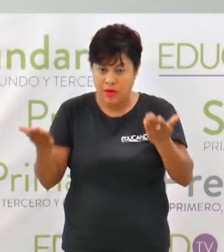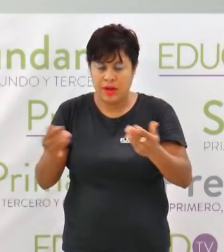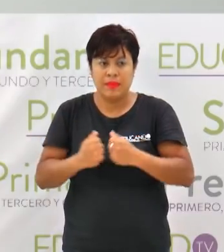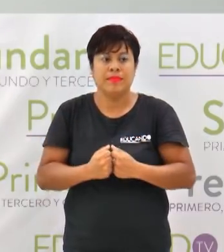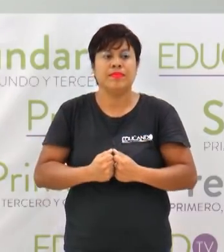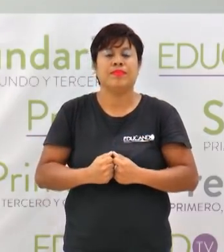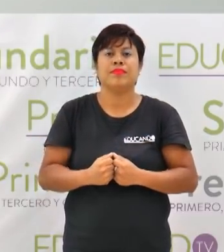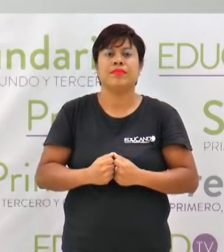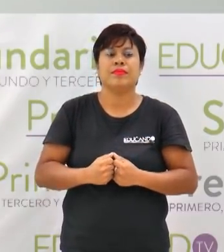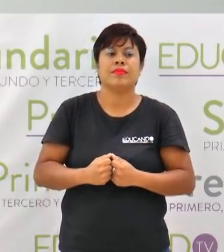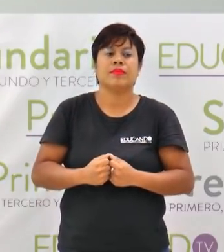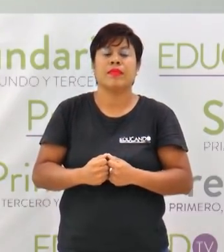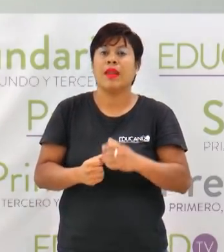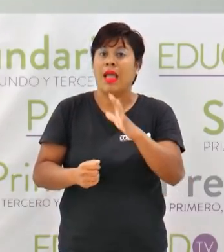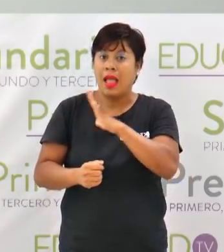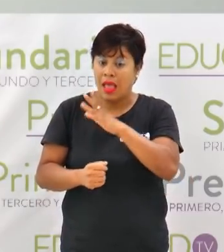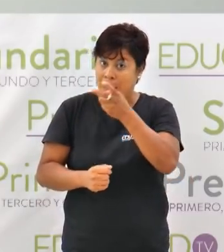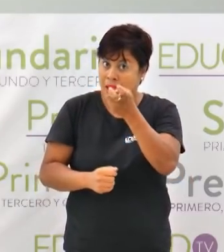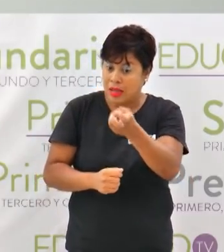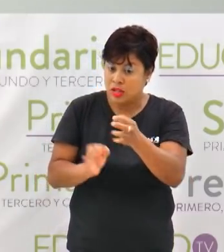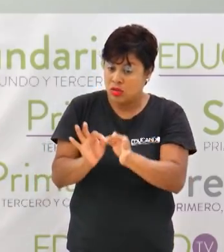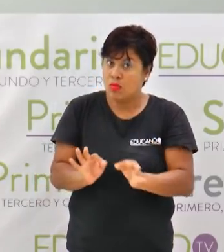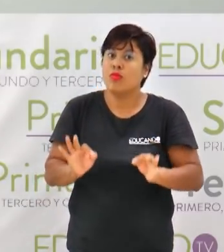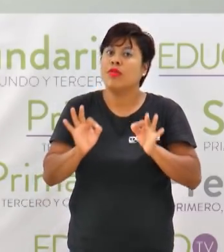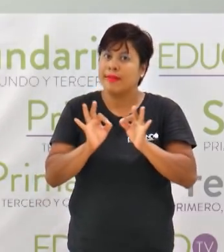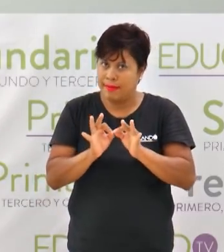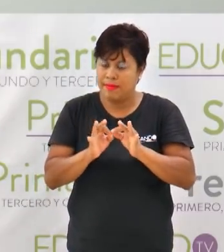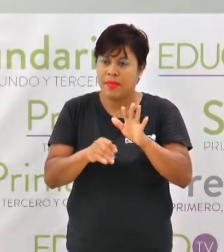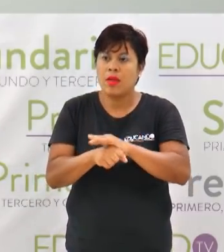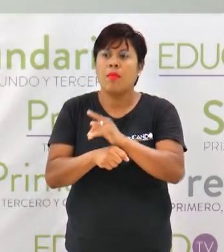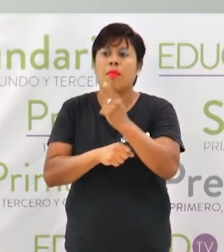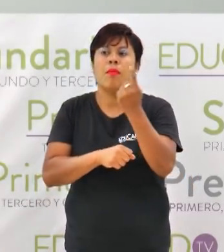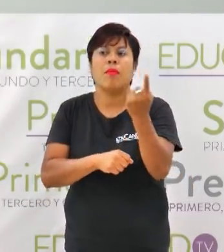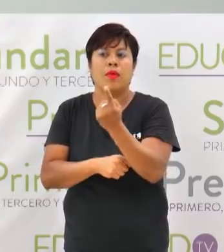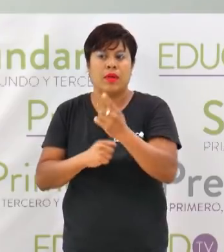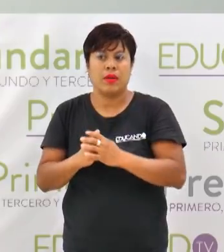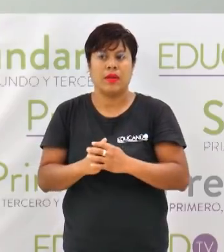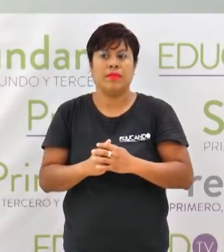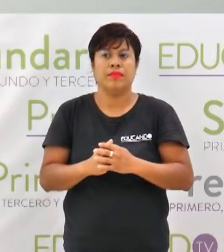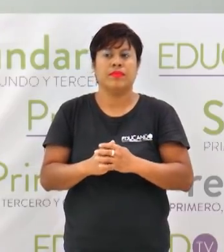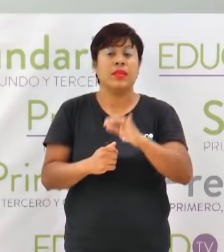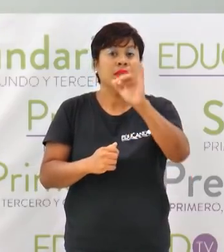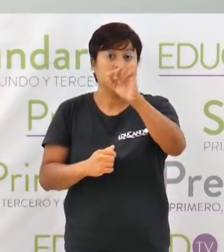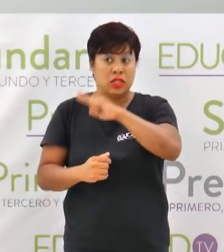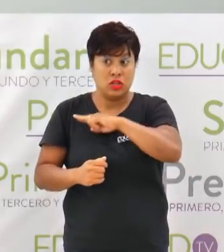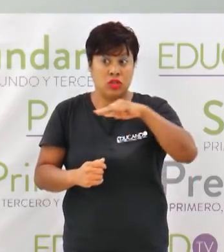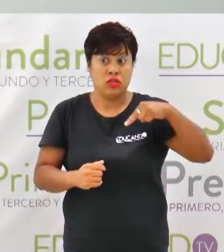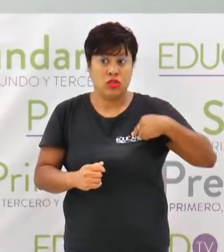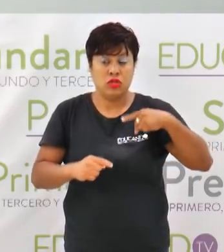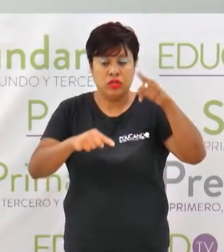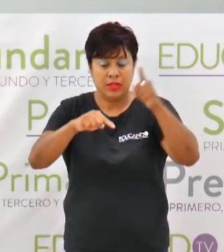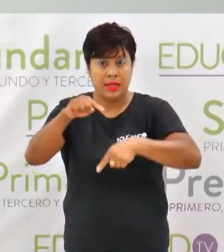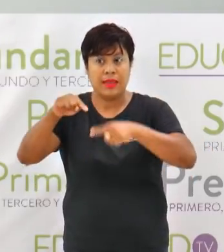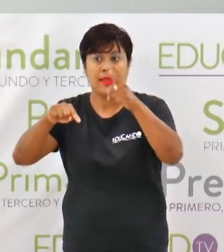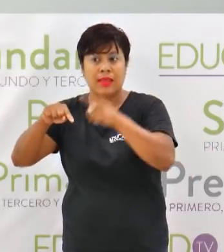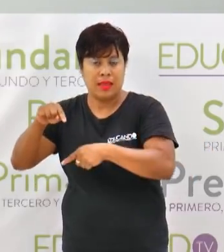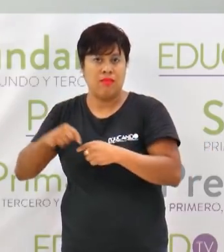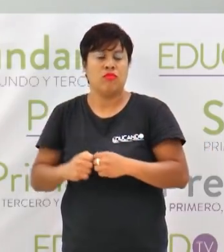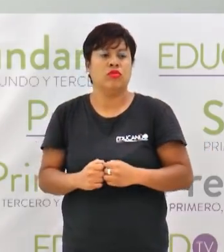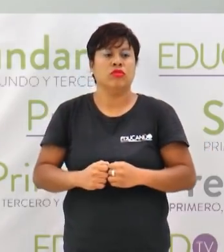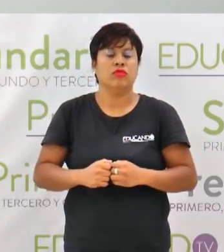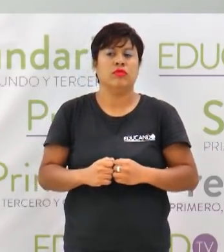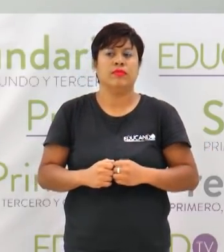Ahora, surge un fenómeno, porque si nosotros